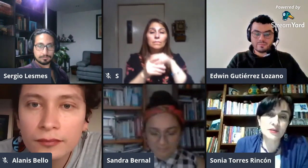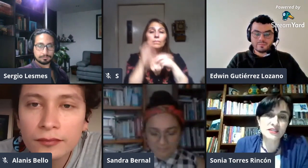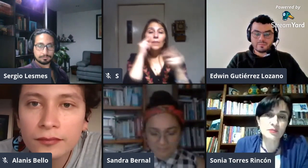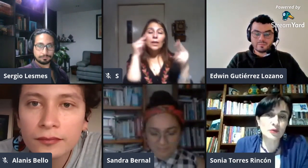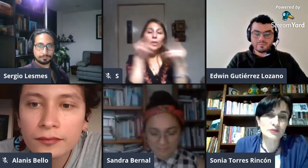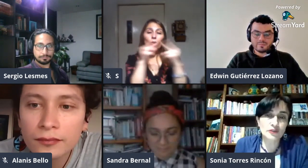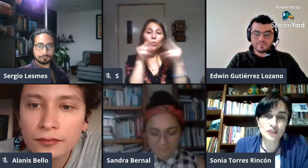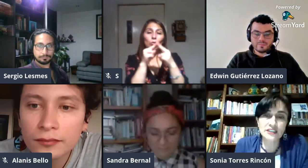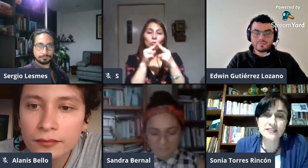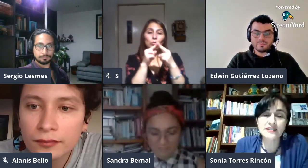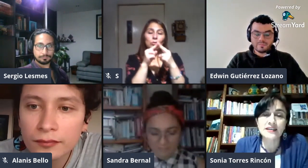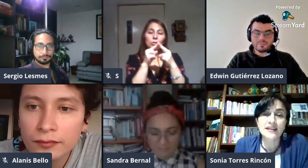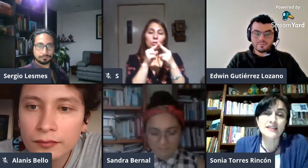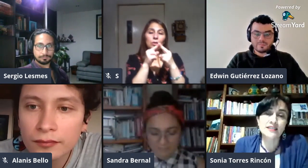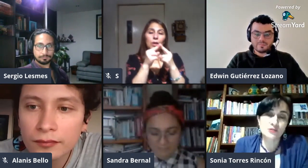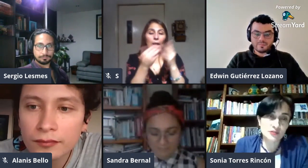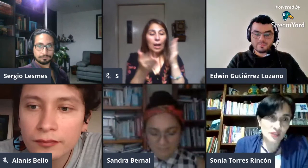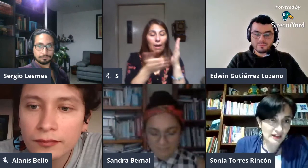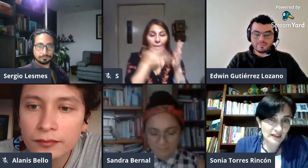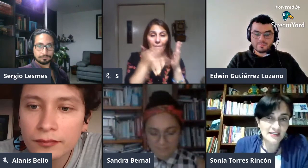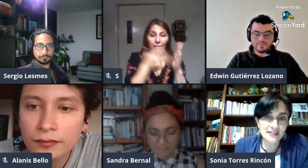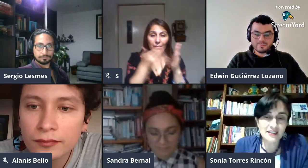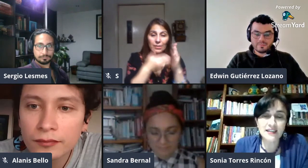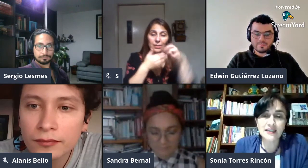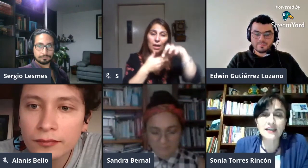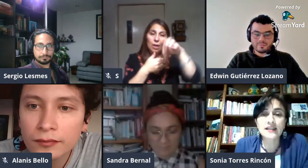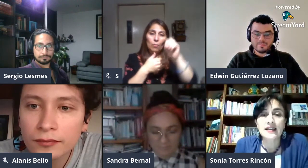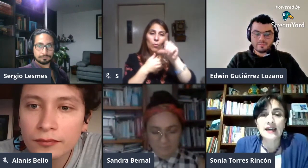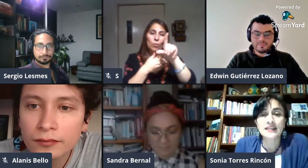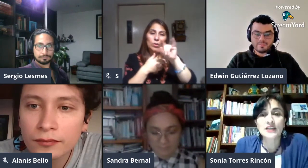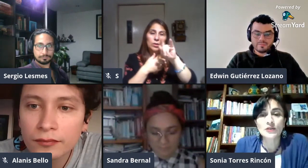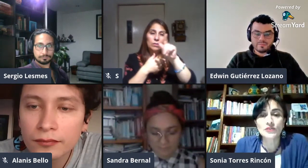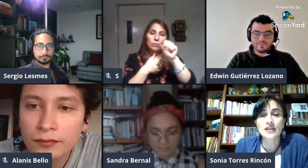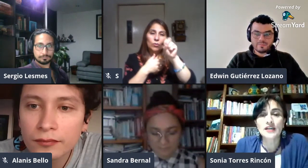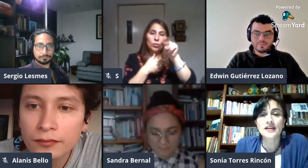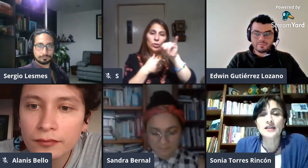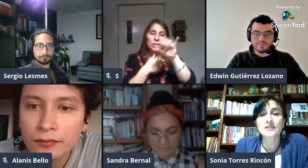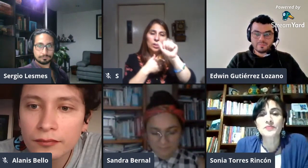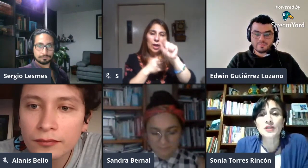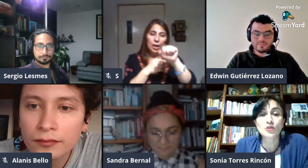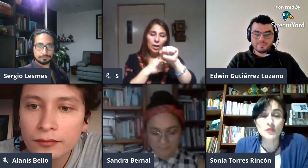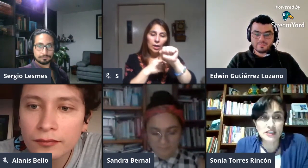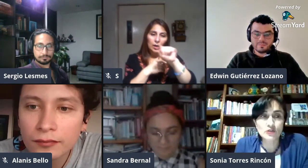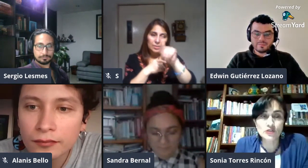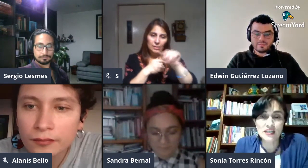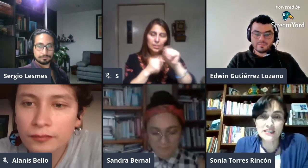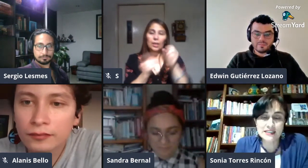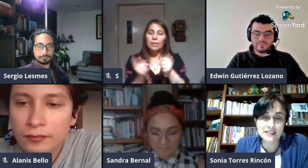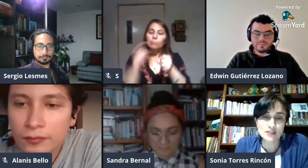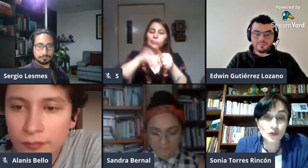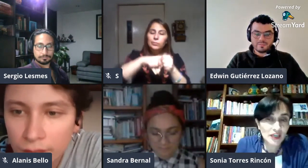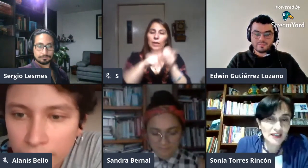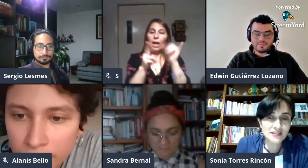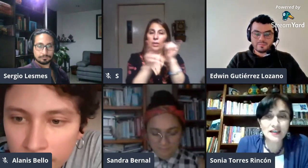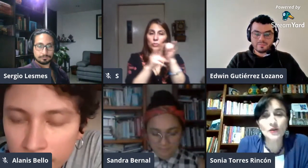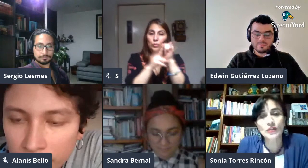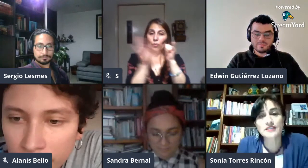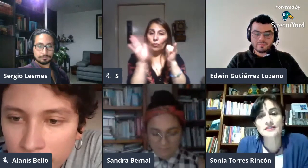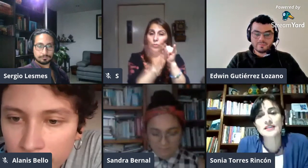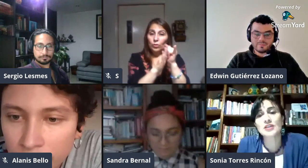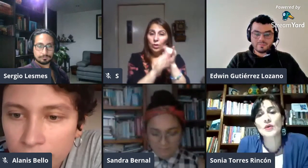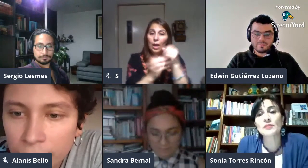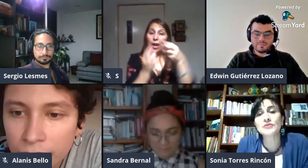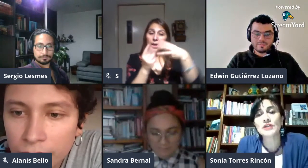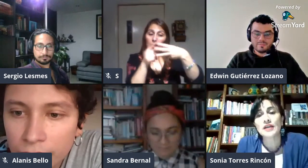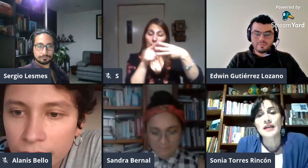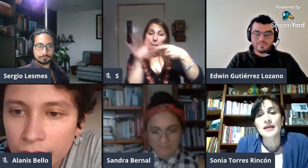página de la revista Polifonías, que se suscriban a este canal. Aquí encontrarán los videos de las tres jornadas ya con